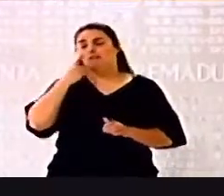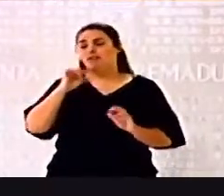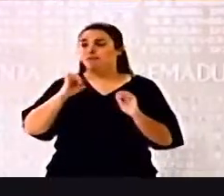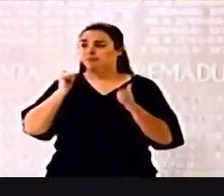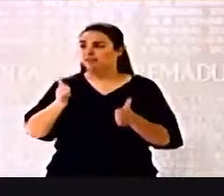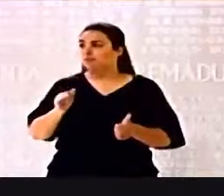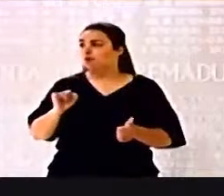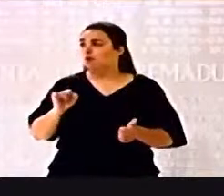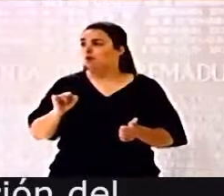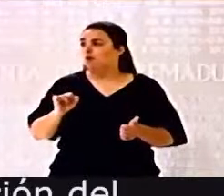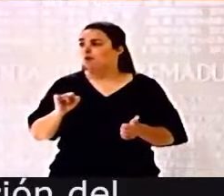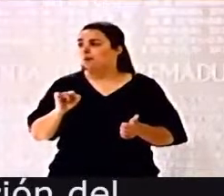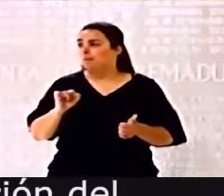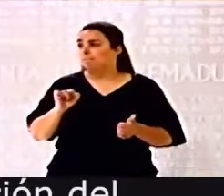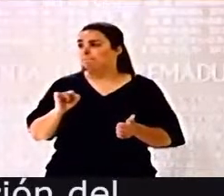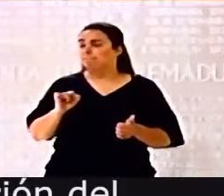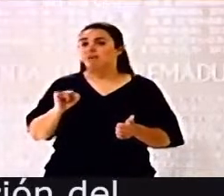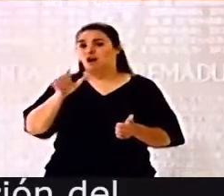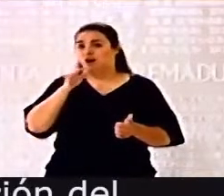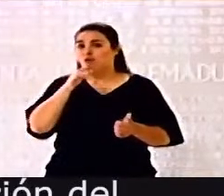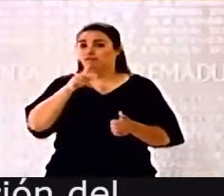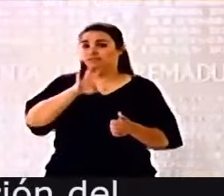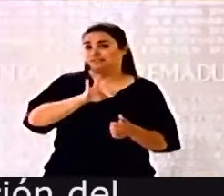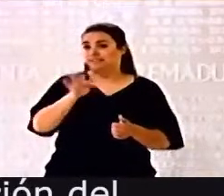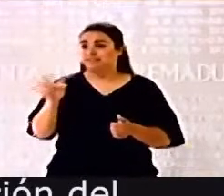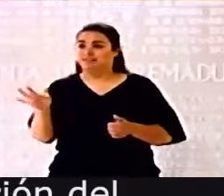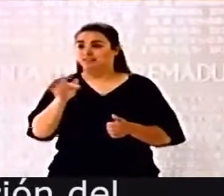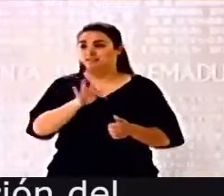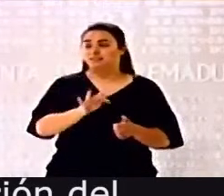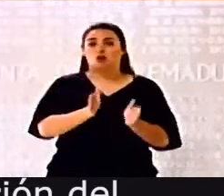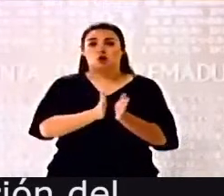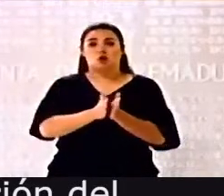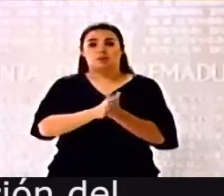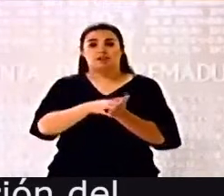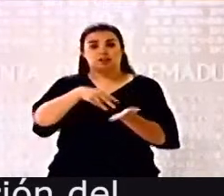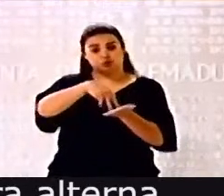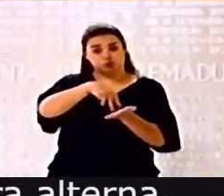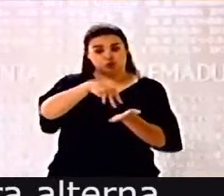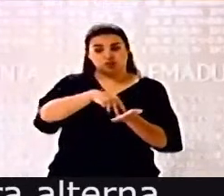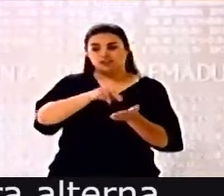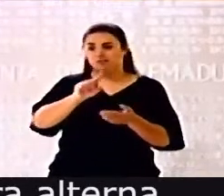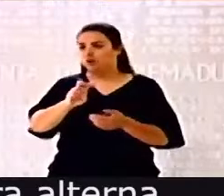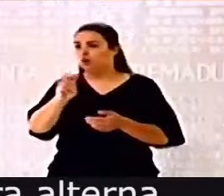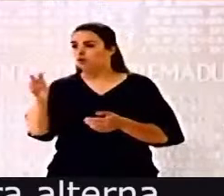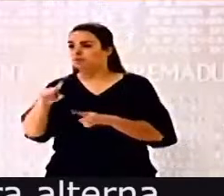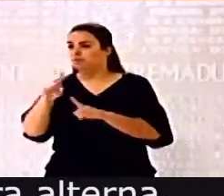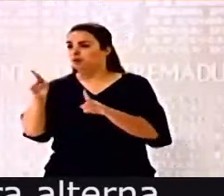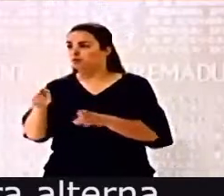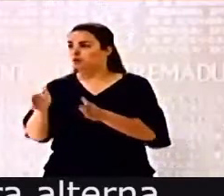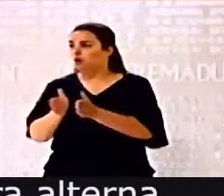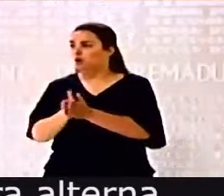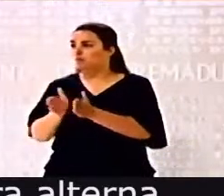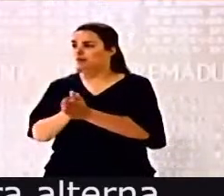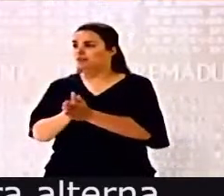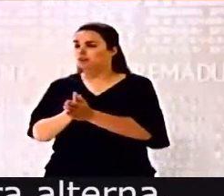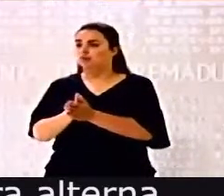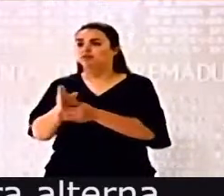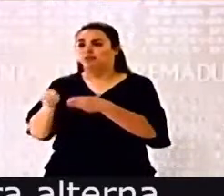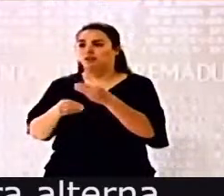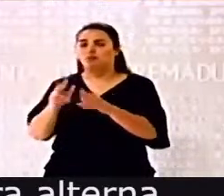iniciarlo de manera alterna. Preguntas de los compañeros que están en la sala de prensa y otra pregunta a los compañeros que estáis siguiendo